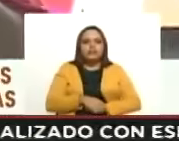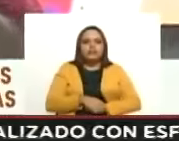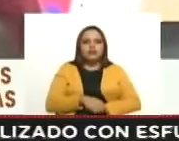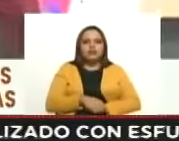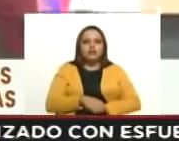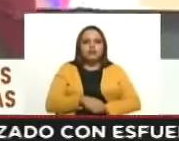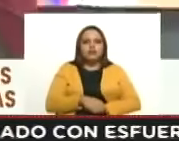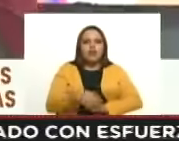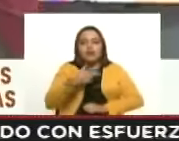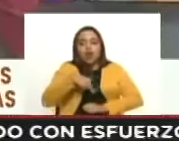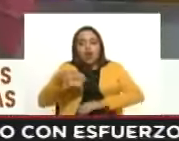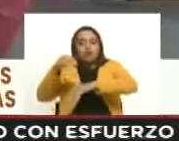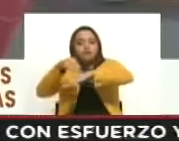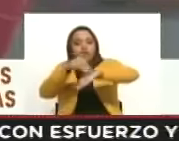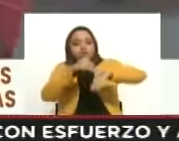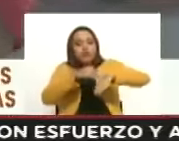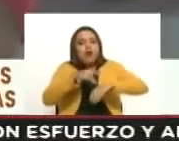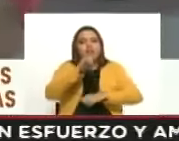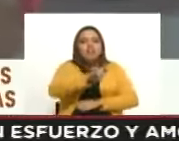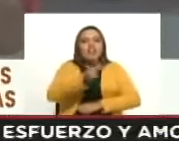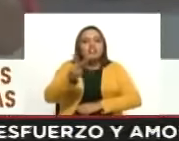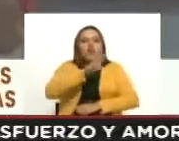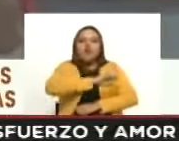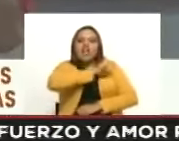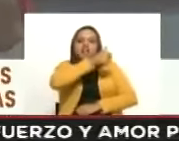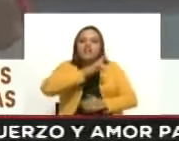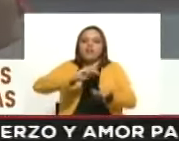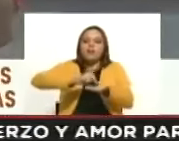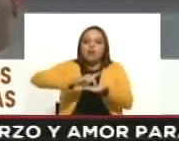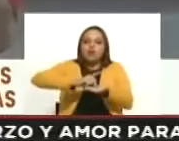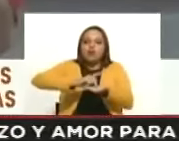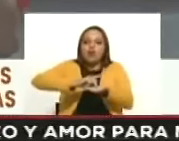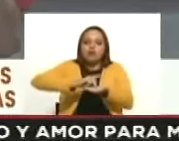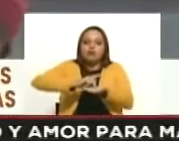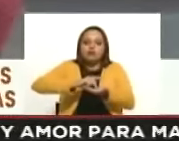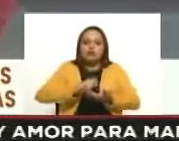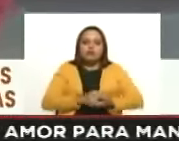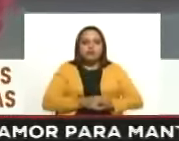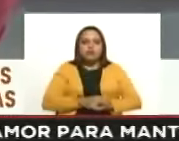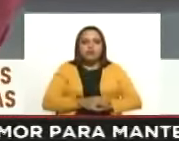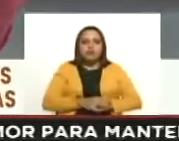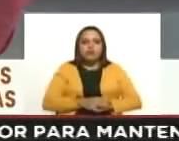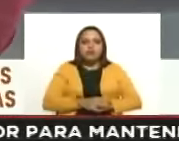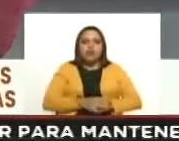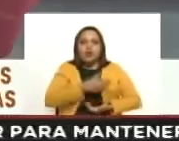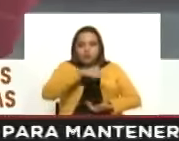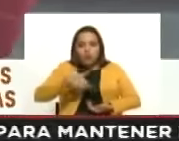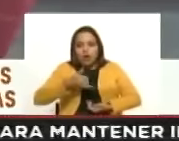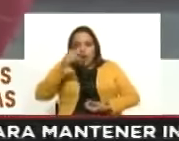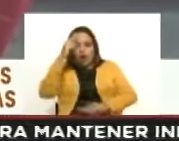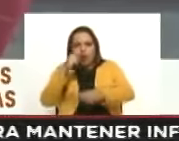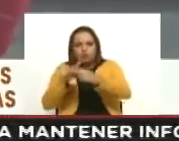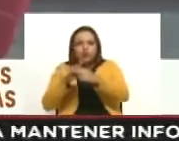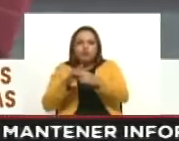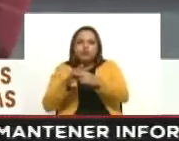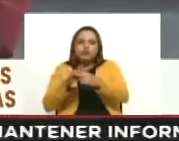Y llamamos a 22 jefes de parroquia. Ustedes, nosotros pues tuvimos el privilegio de estar, ¿cómo se